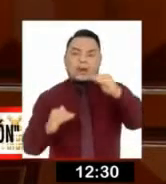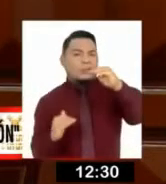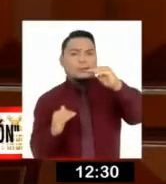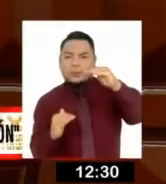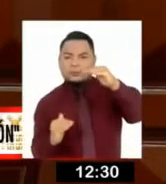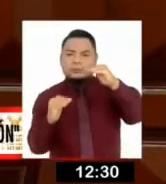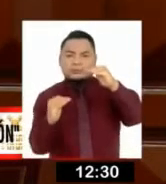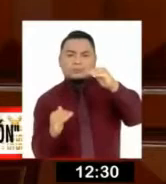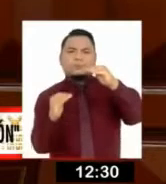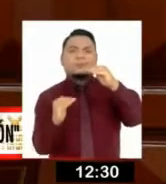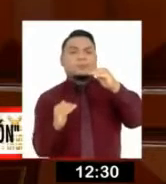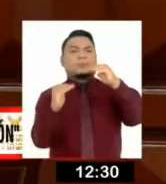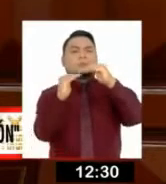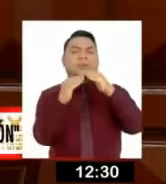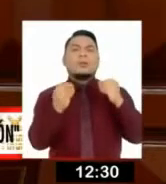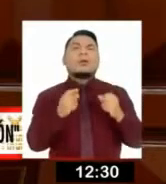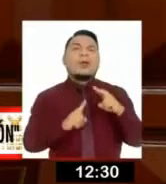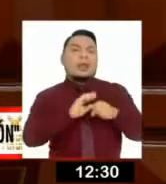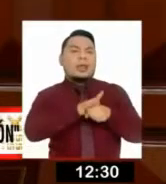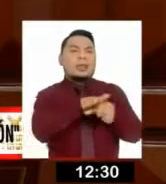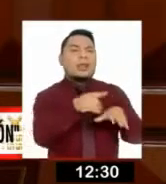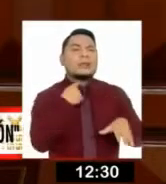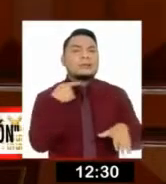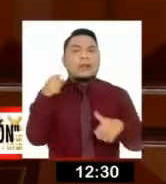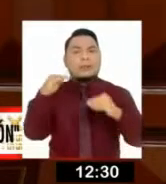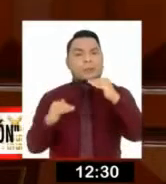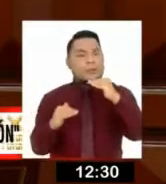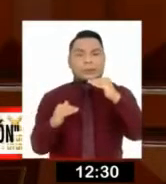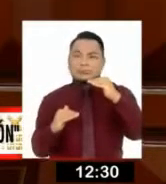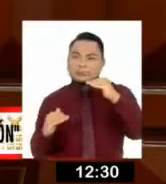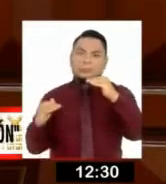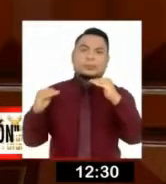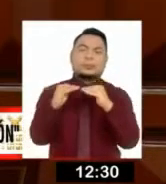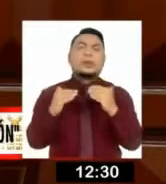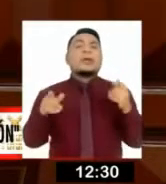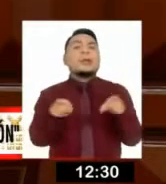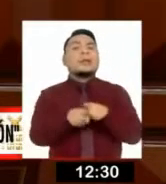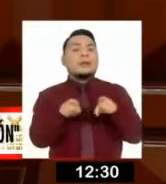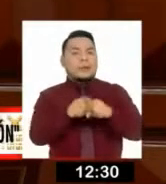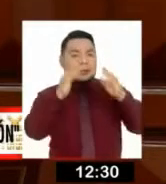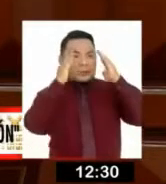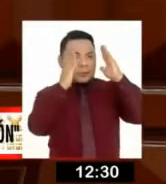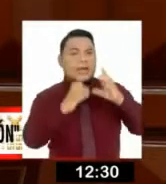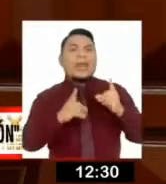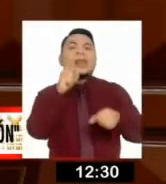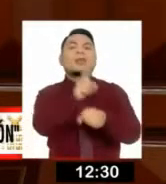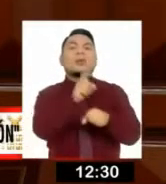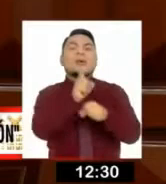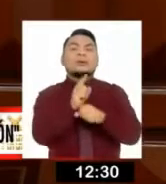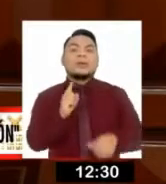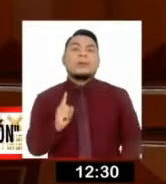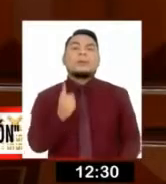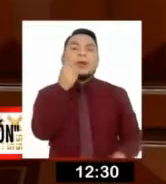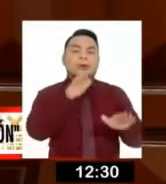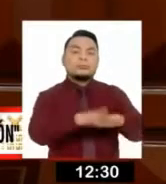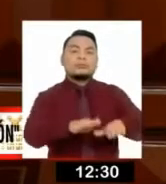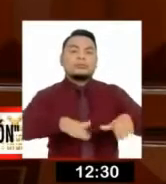sociales profundizadas por la pandemia. Se fortalecerá la atención educativa de la primera